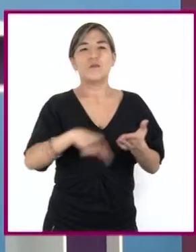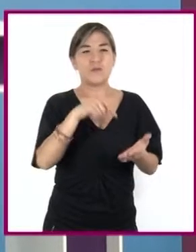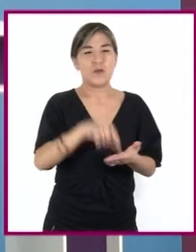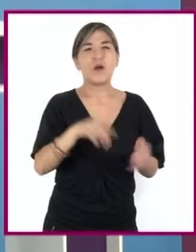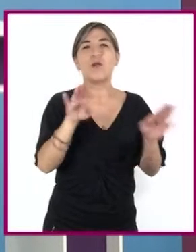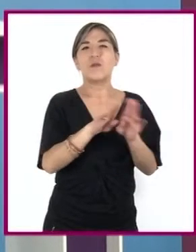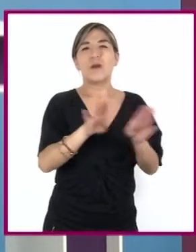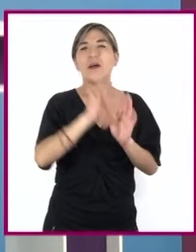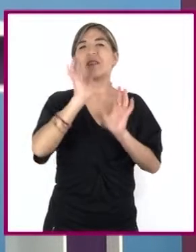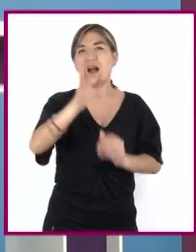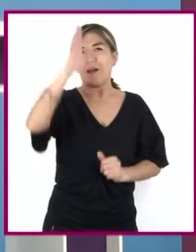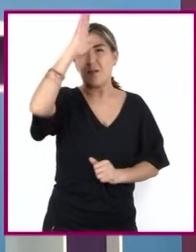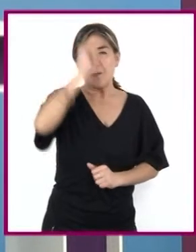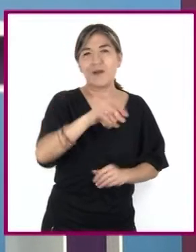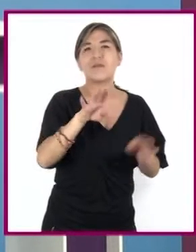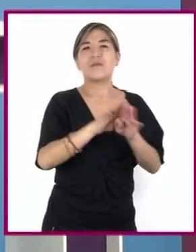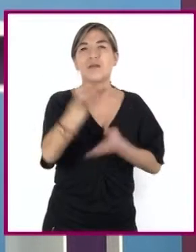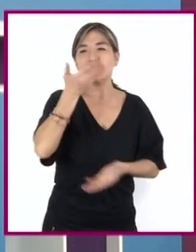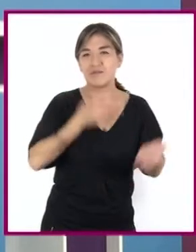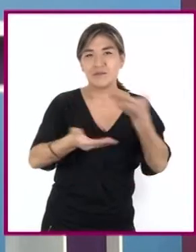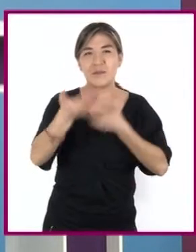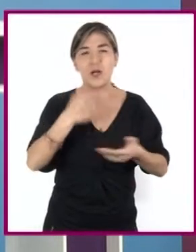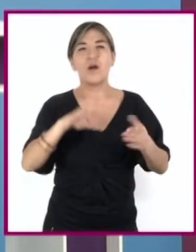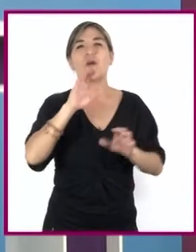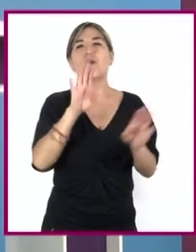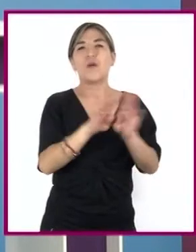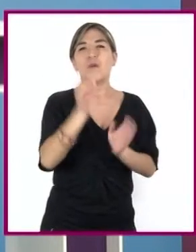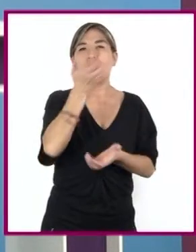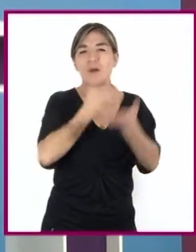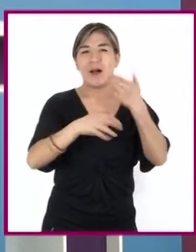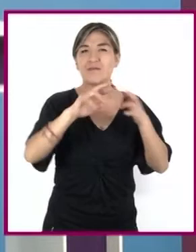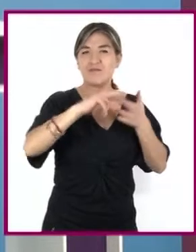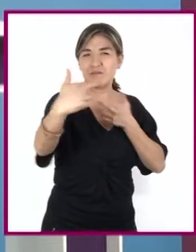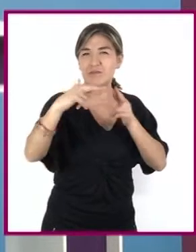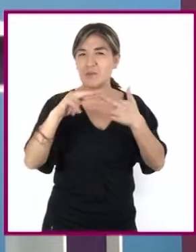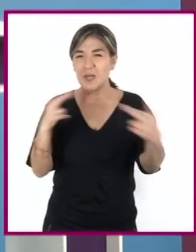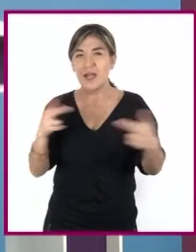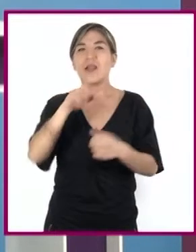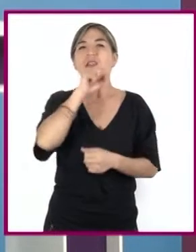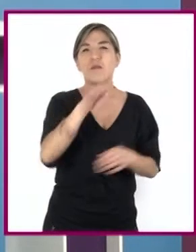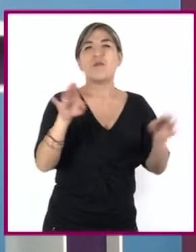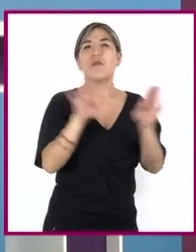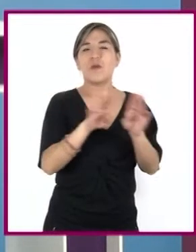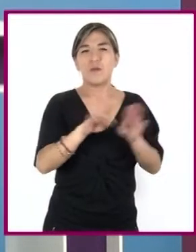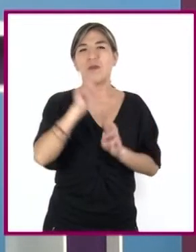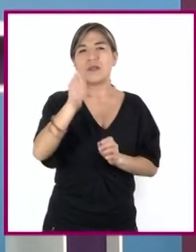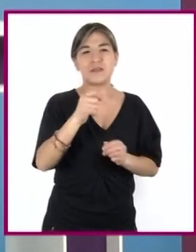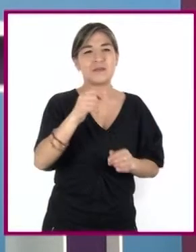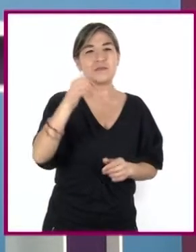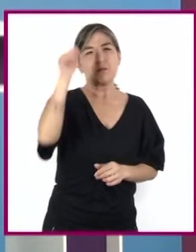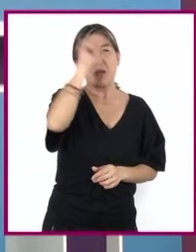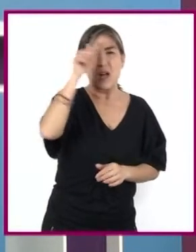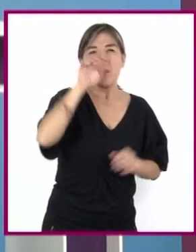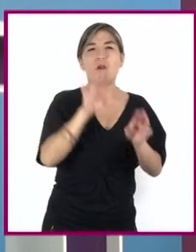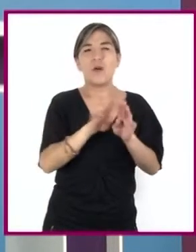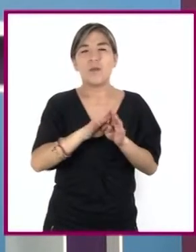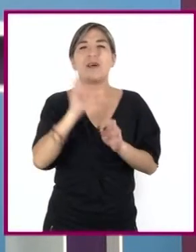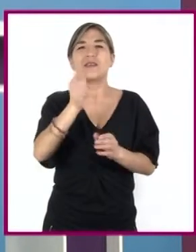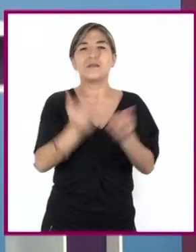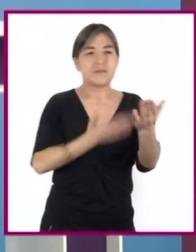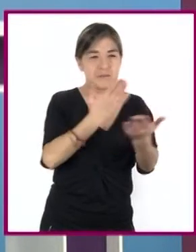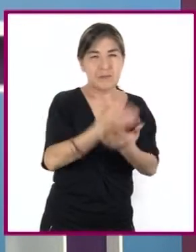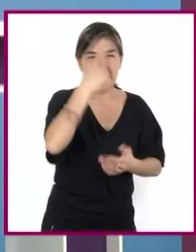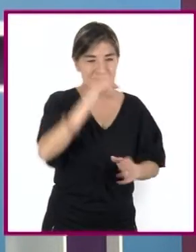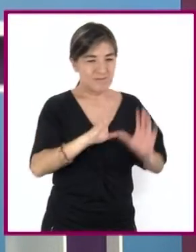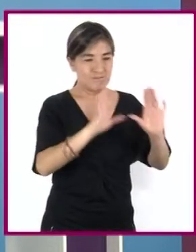habían establecido relaciones comerciales e incluso habían incursionado misioneros, quienes buscaron evangelizar